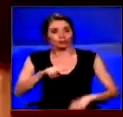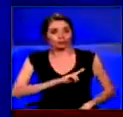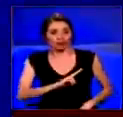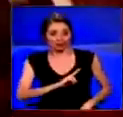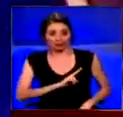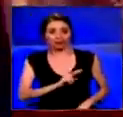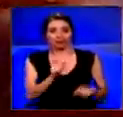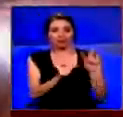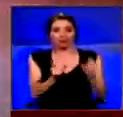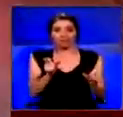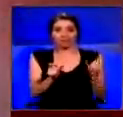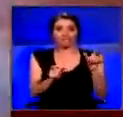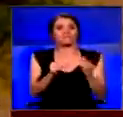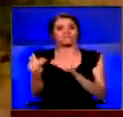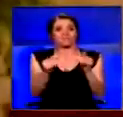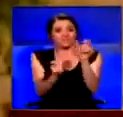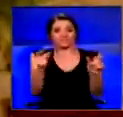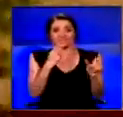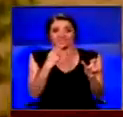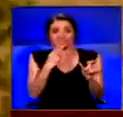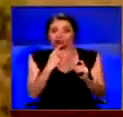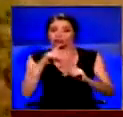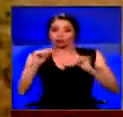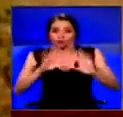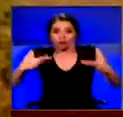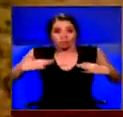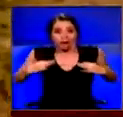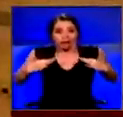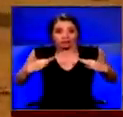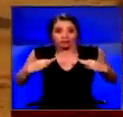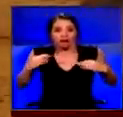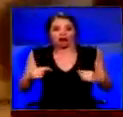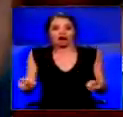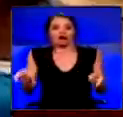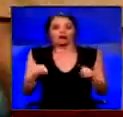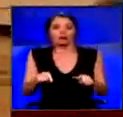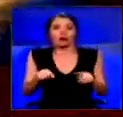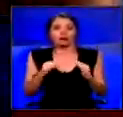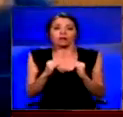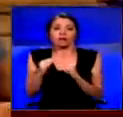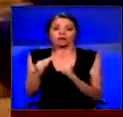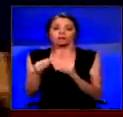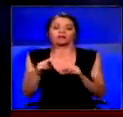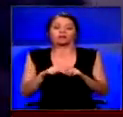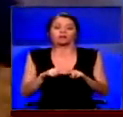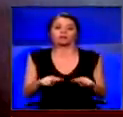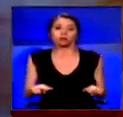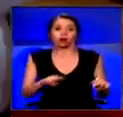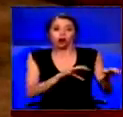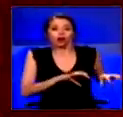arrancaron desesperados con lo puesto, hoy regresaban a sus hogares con la tranquilidad de que el fuego no arrasó con sus